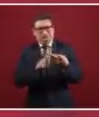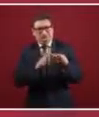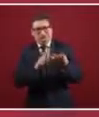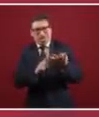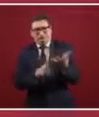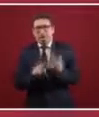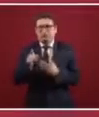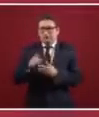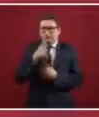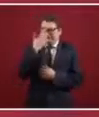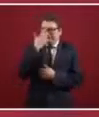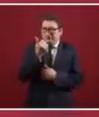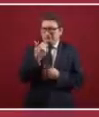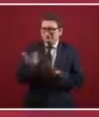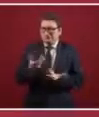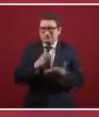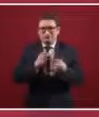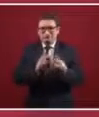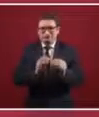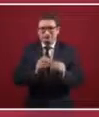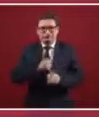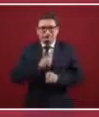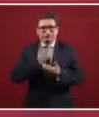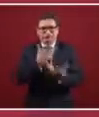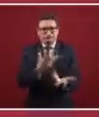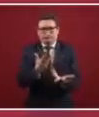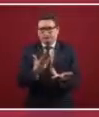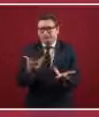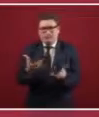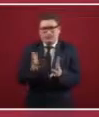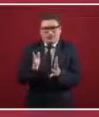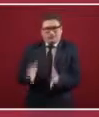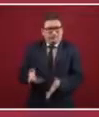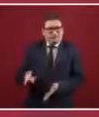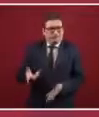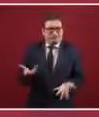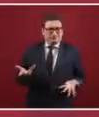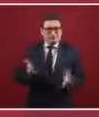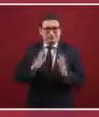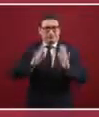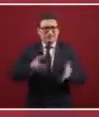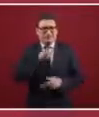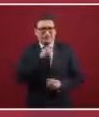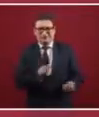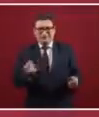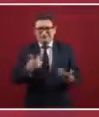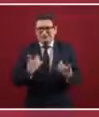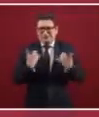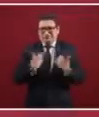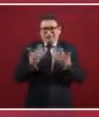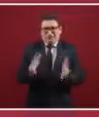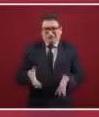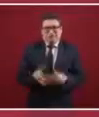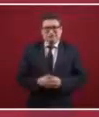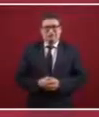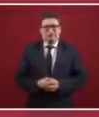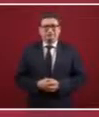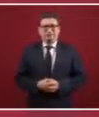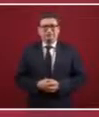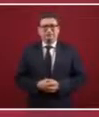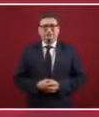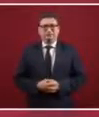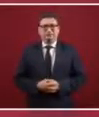y a razonar, así ya los niños, o sea,